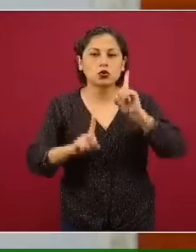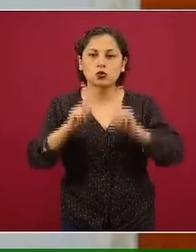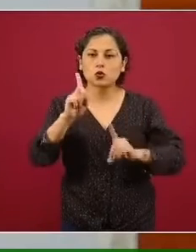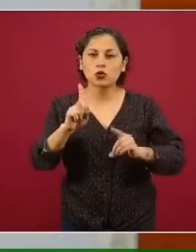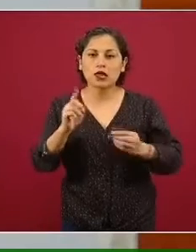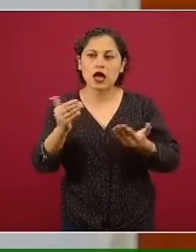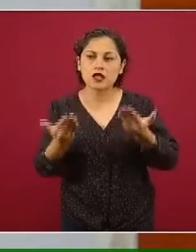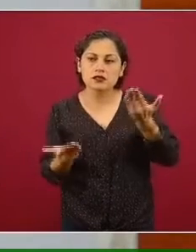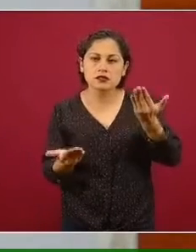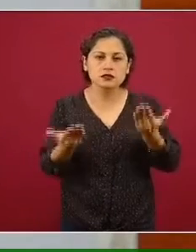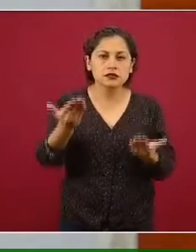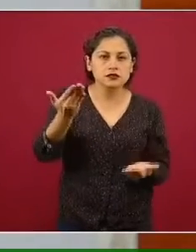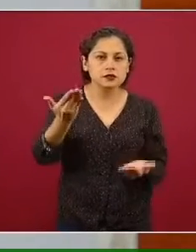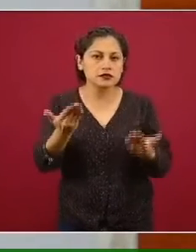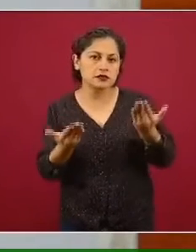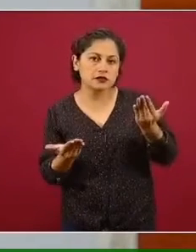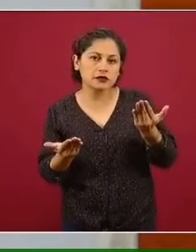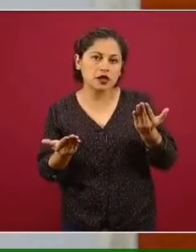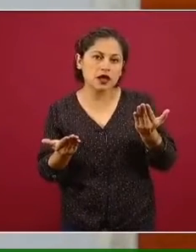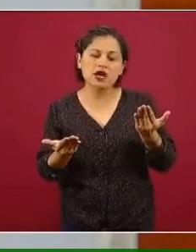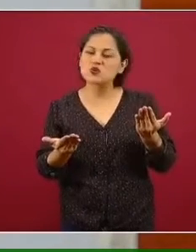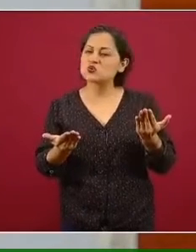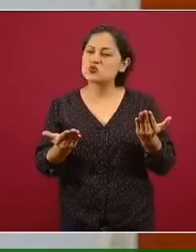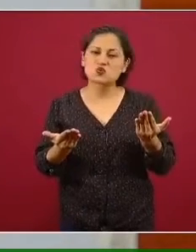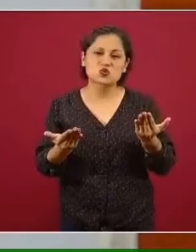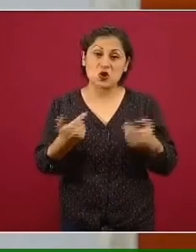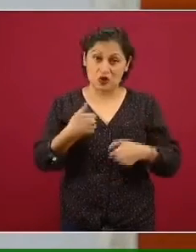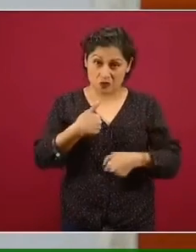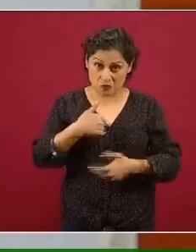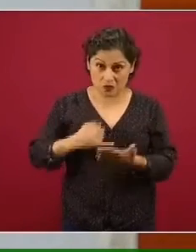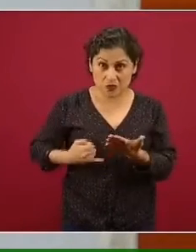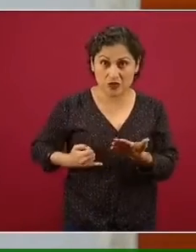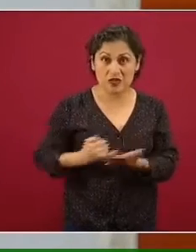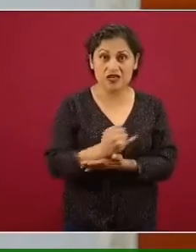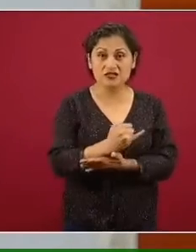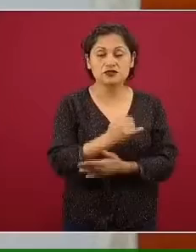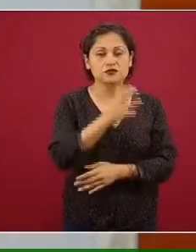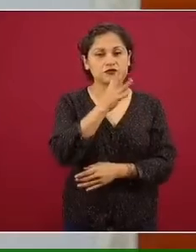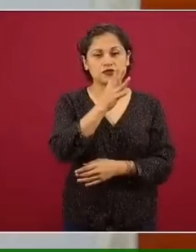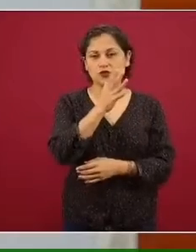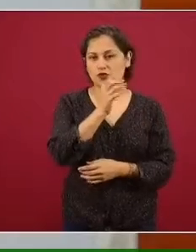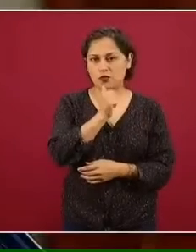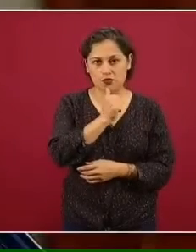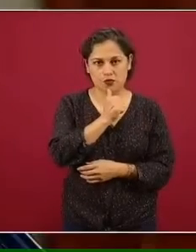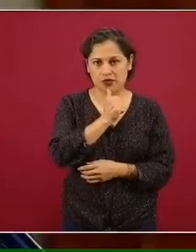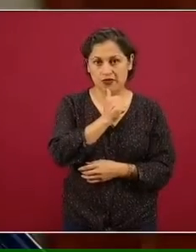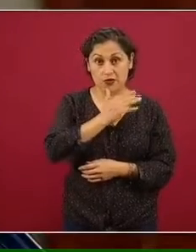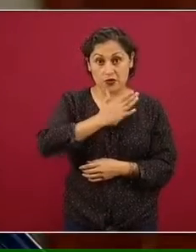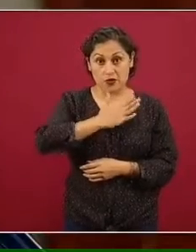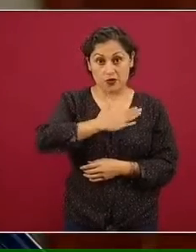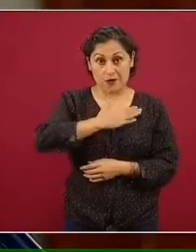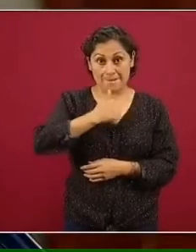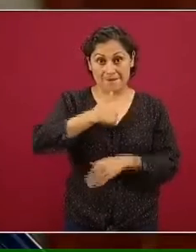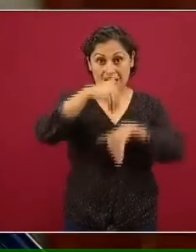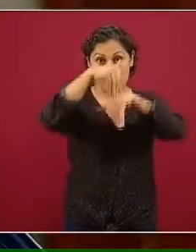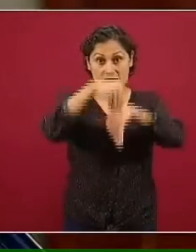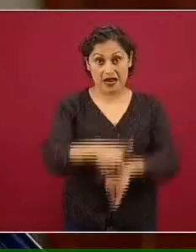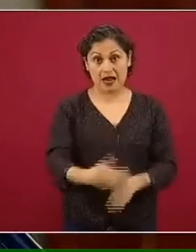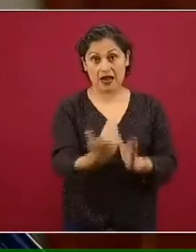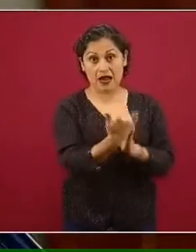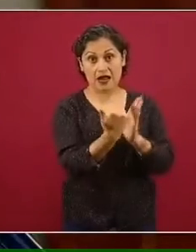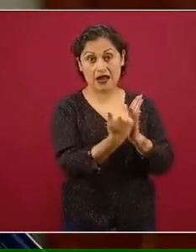riesgos, entonces no hay justificación ni médica, ni mucho menos ética de